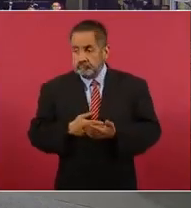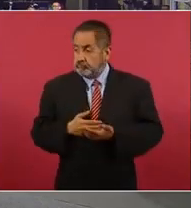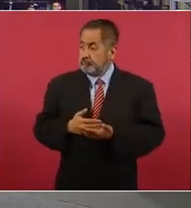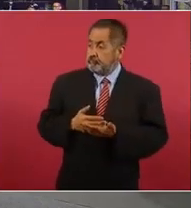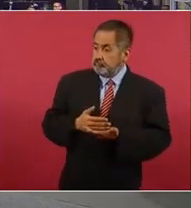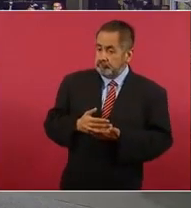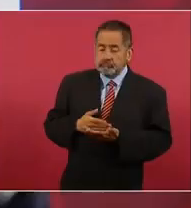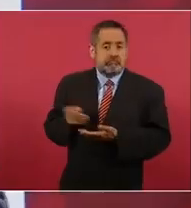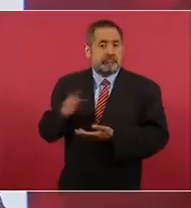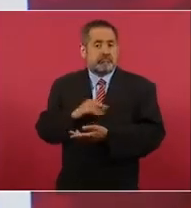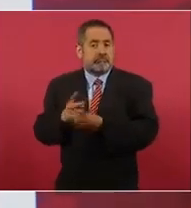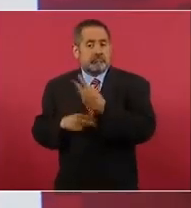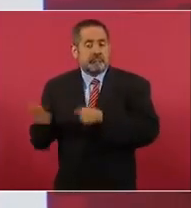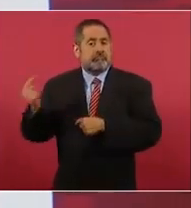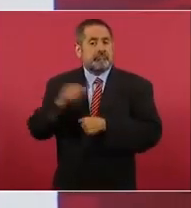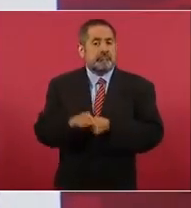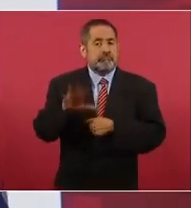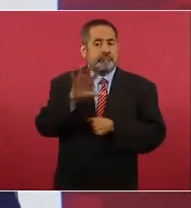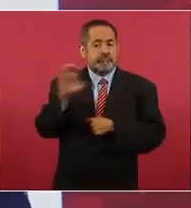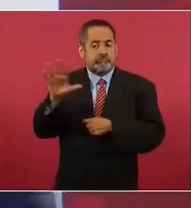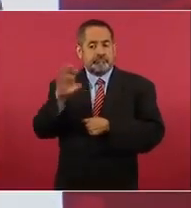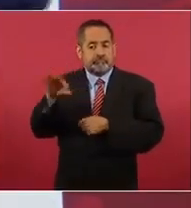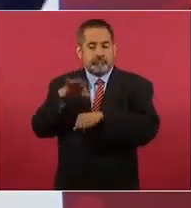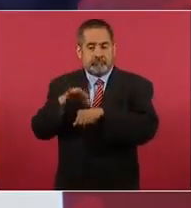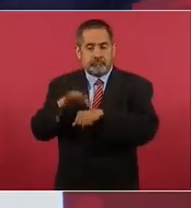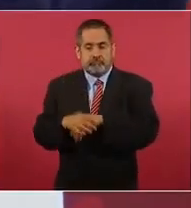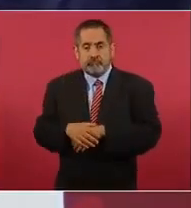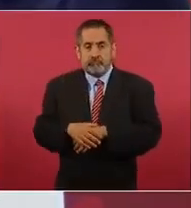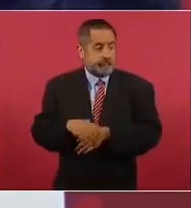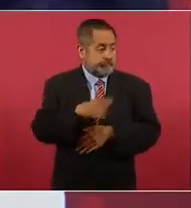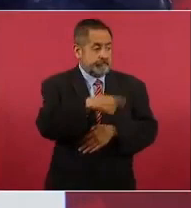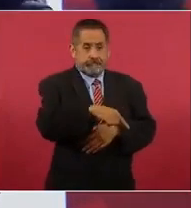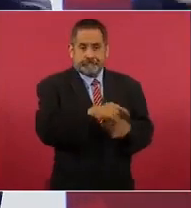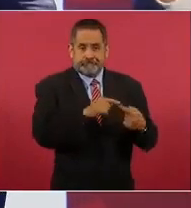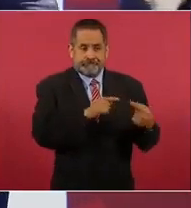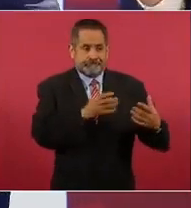que pueden venir 500 médicos y los conservadores,